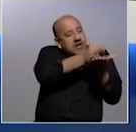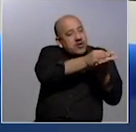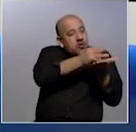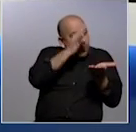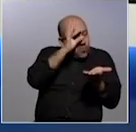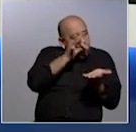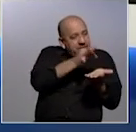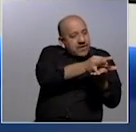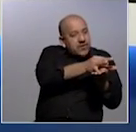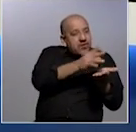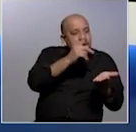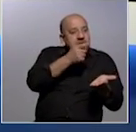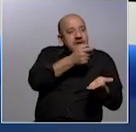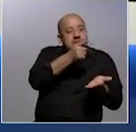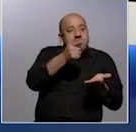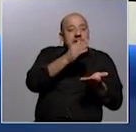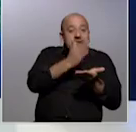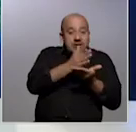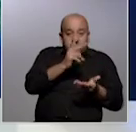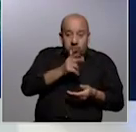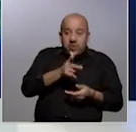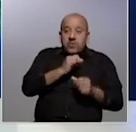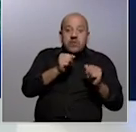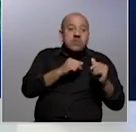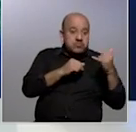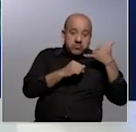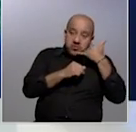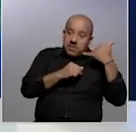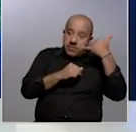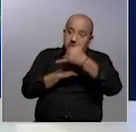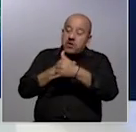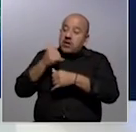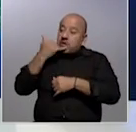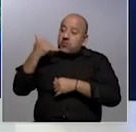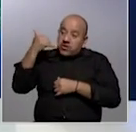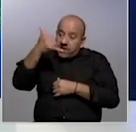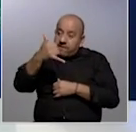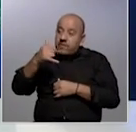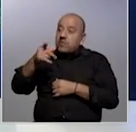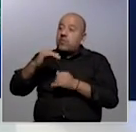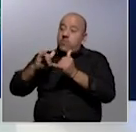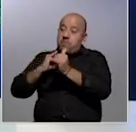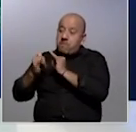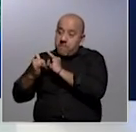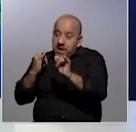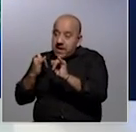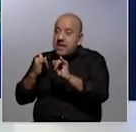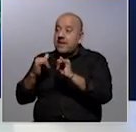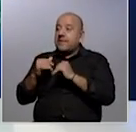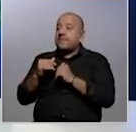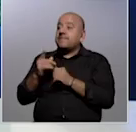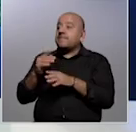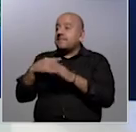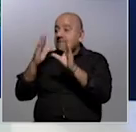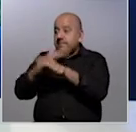facilidad institución nacional de derechos humanos si puedes llamar por teléfono puede mandar un mail cel si no puede